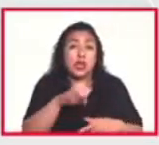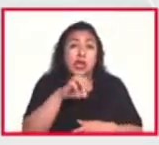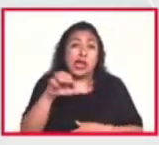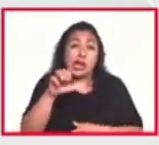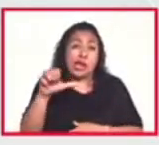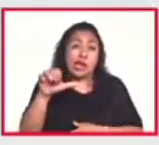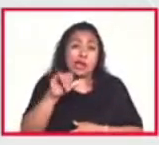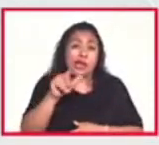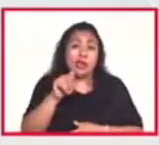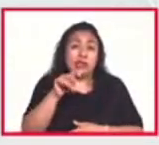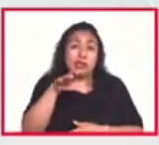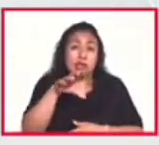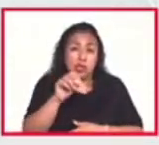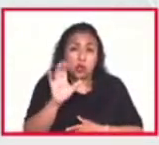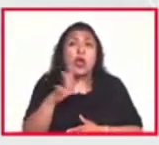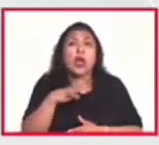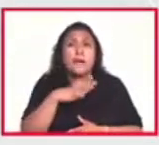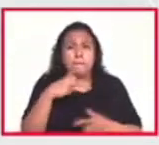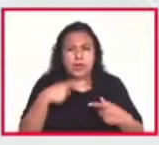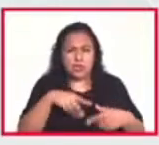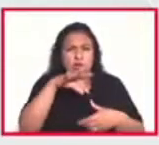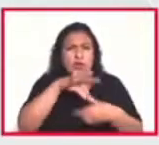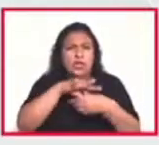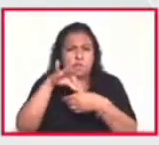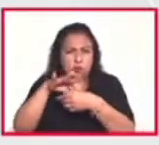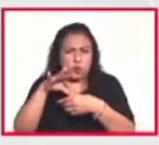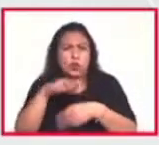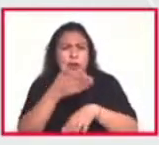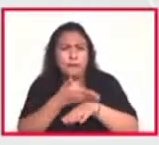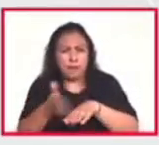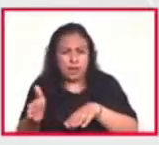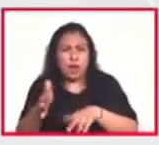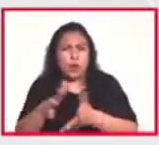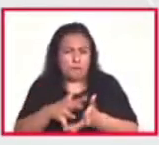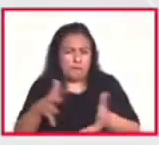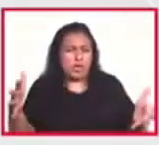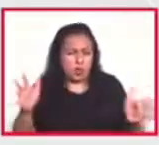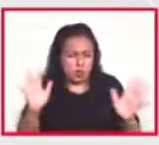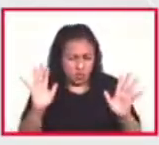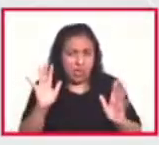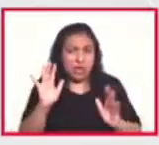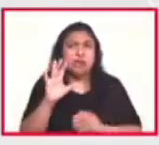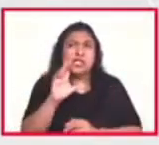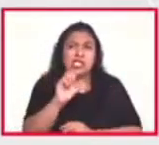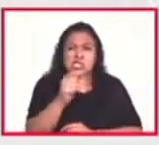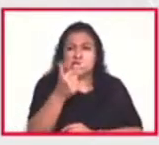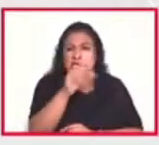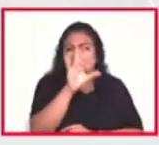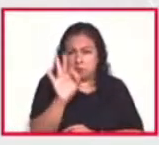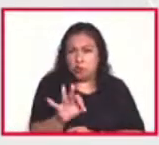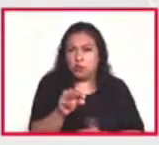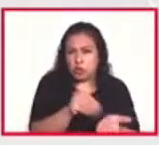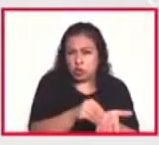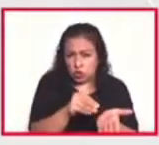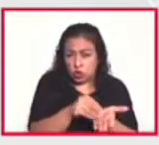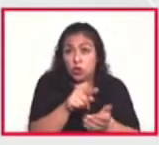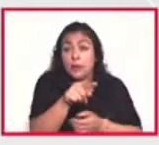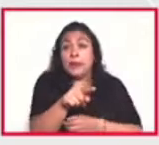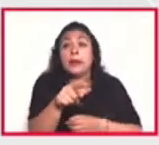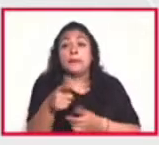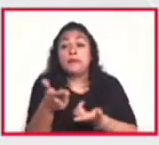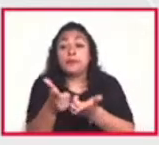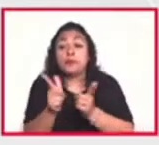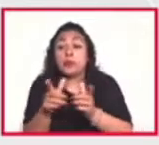aunque los votantes blancos siguen siendo la mayoría, 67%, la población de